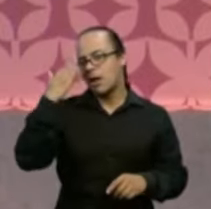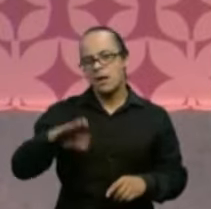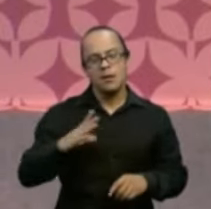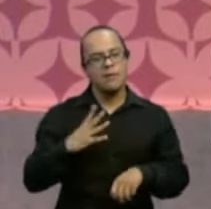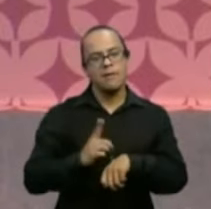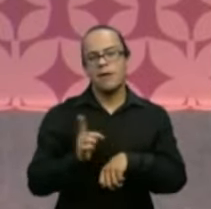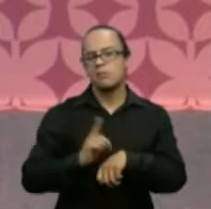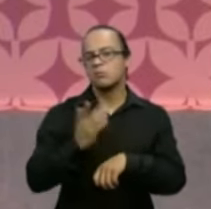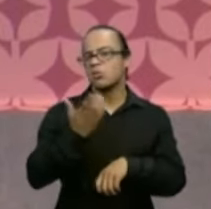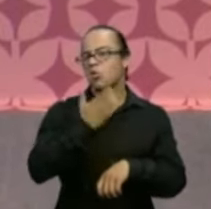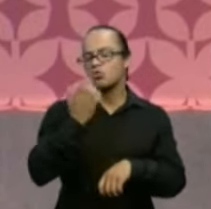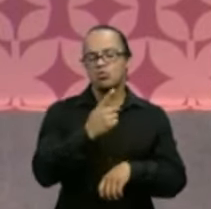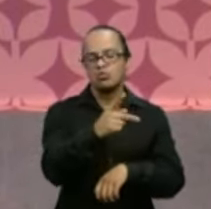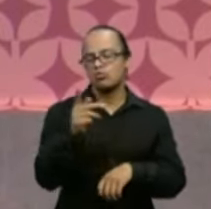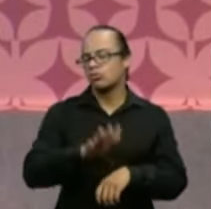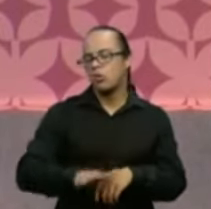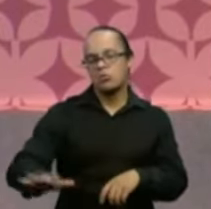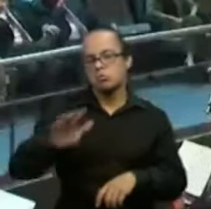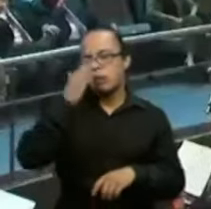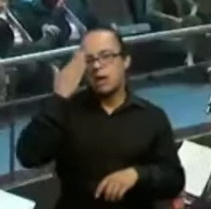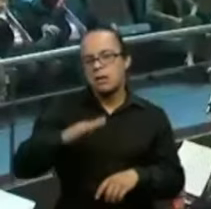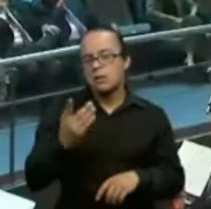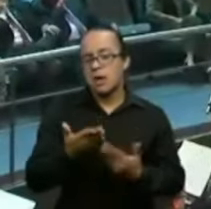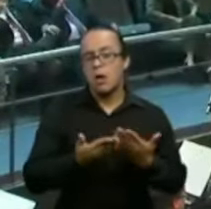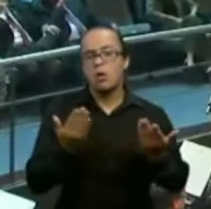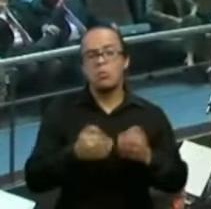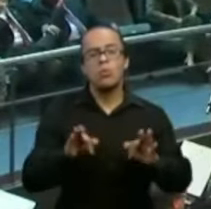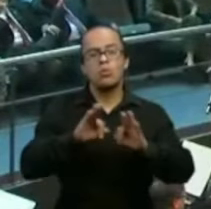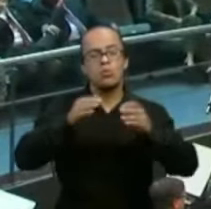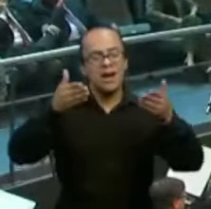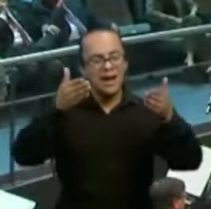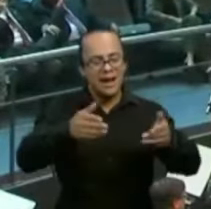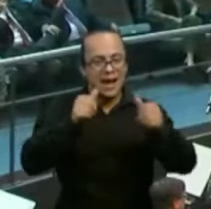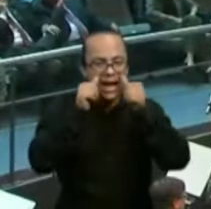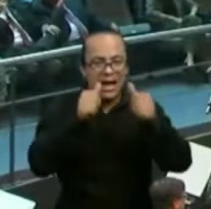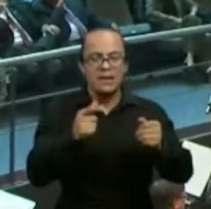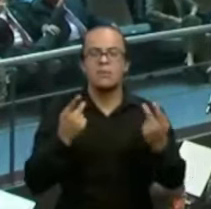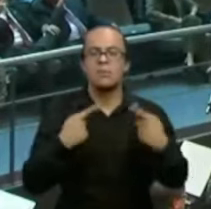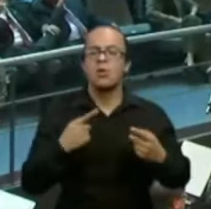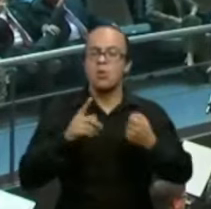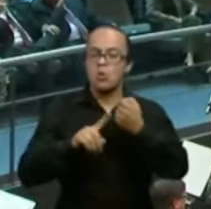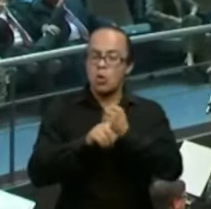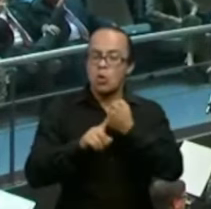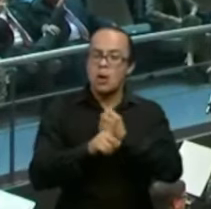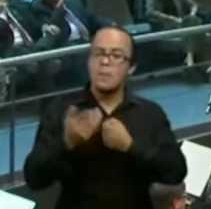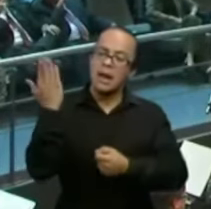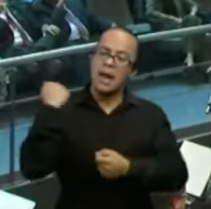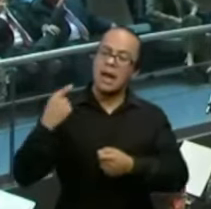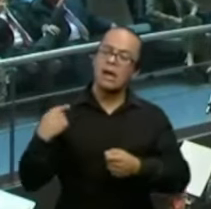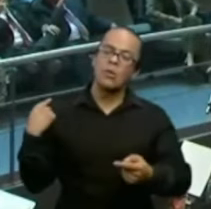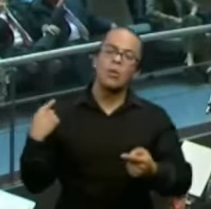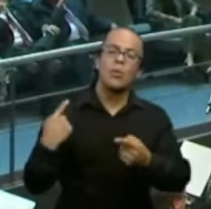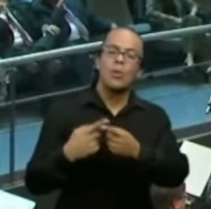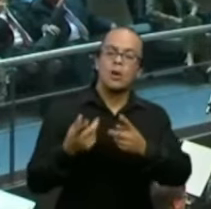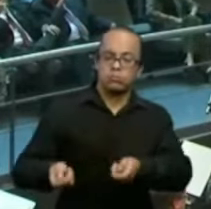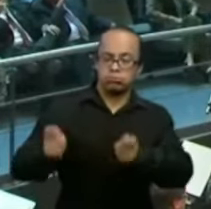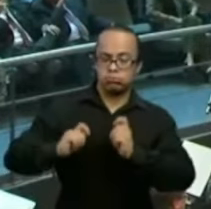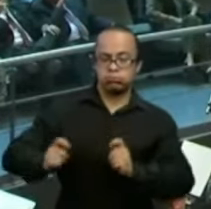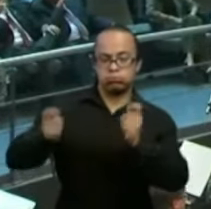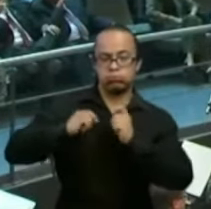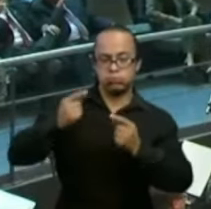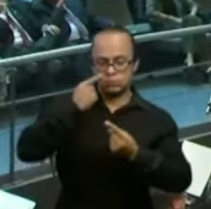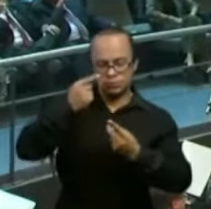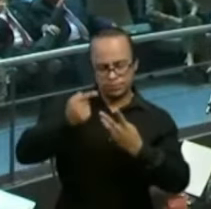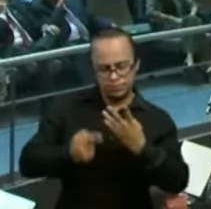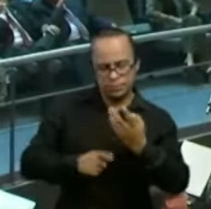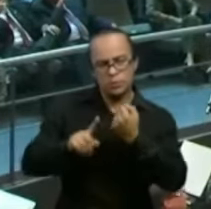diario? Centraremos nuestra atención en los principales problemas que la gente me transmitió durante la campaña y el recorrido que hice,